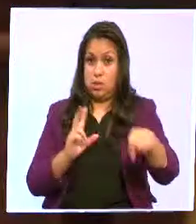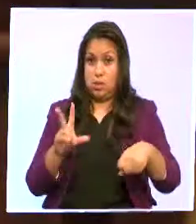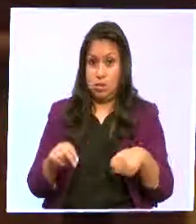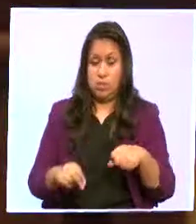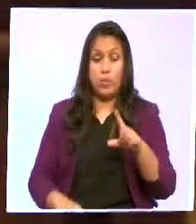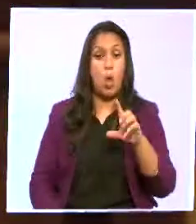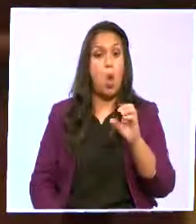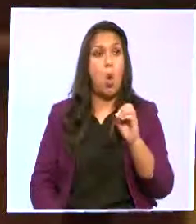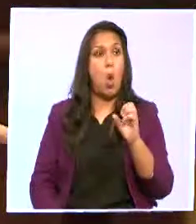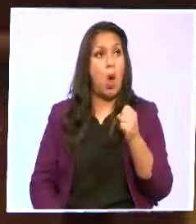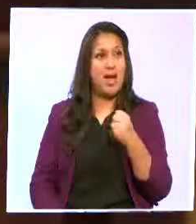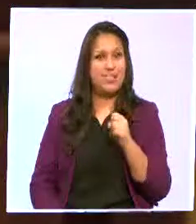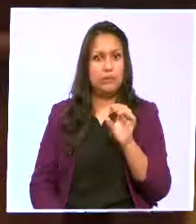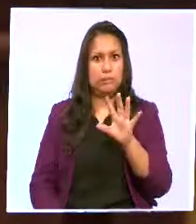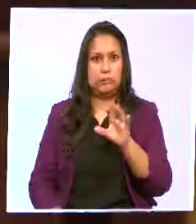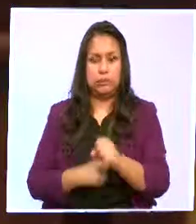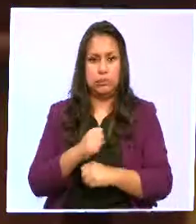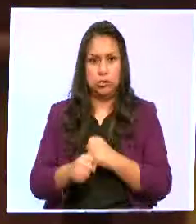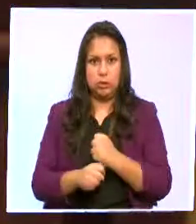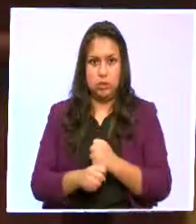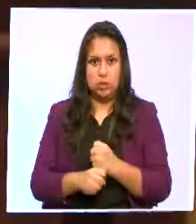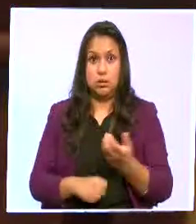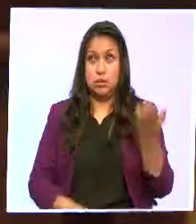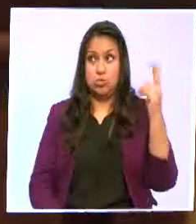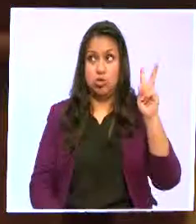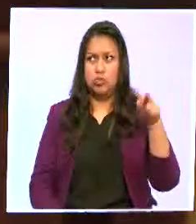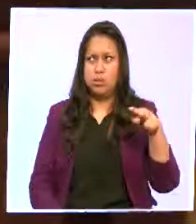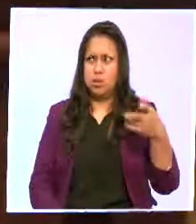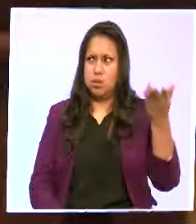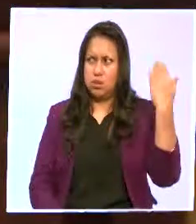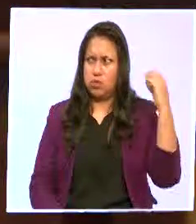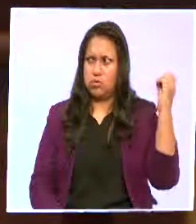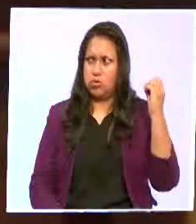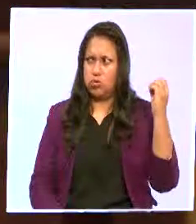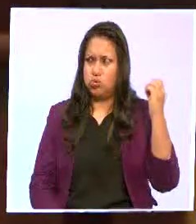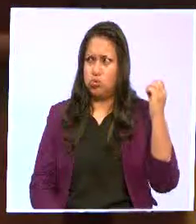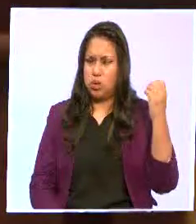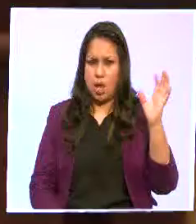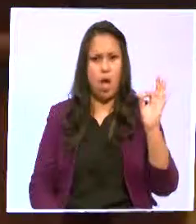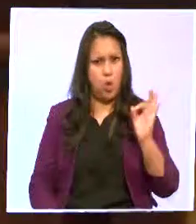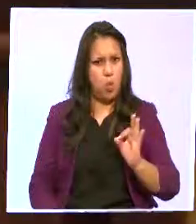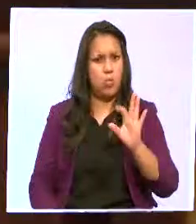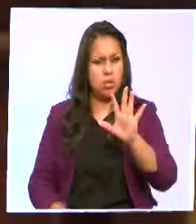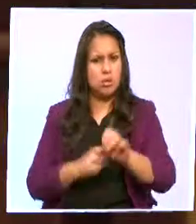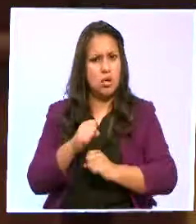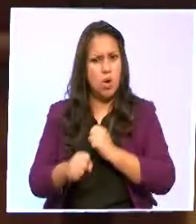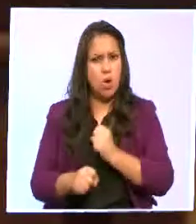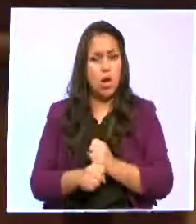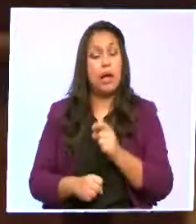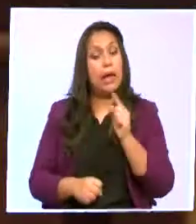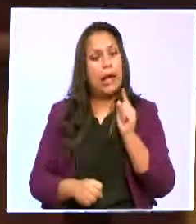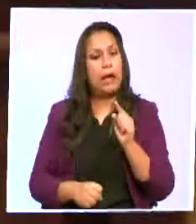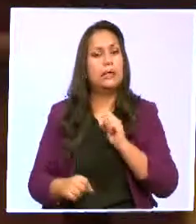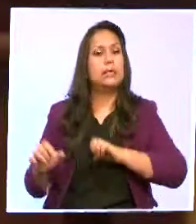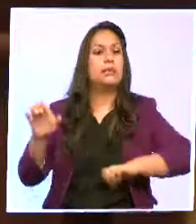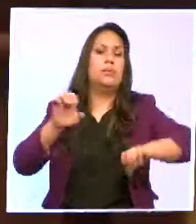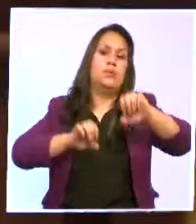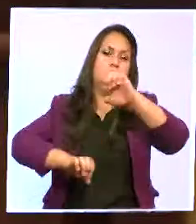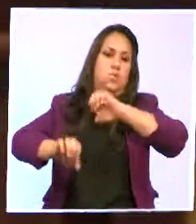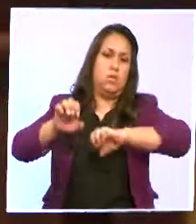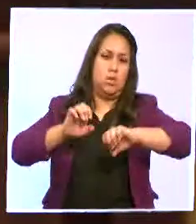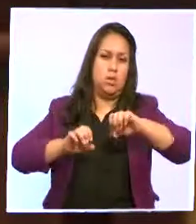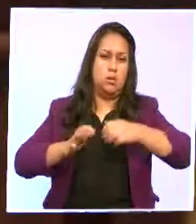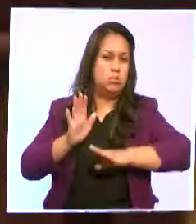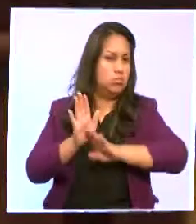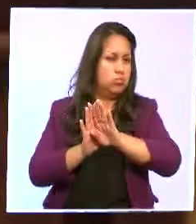si ha cumplido cinco años de vigencia dos meses atrás en octubre me parece que fue por tanto es un buen momento para evaluarlo hemos venido en conversaciones